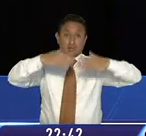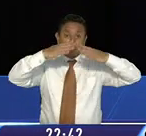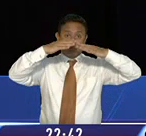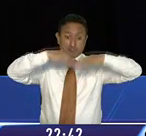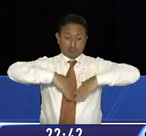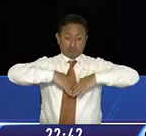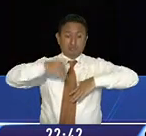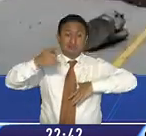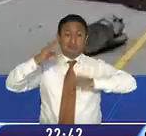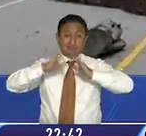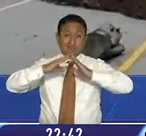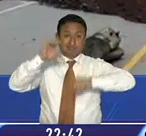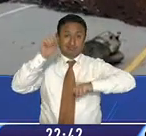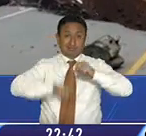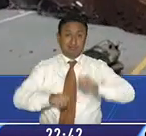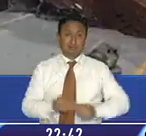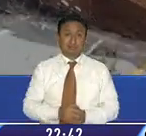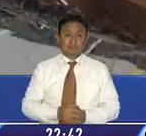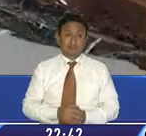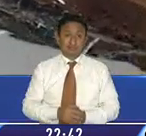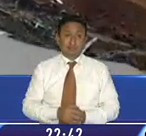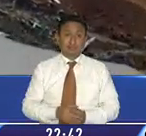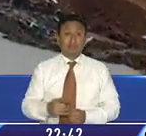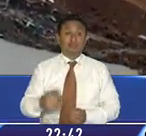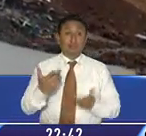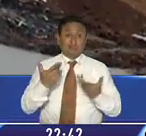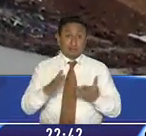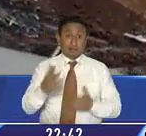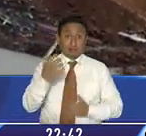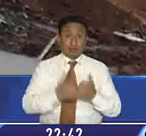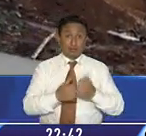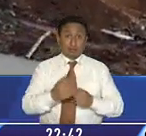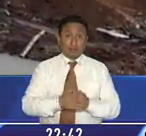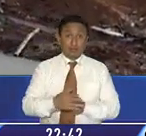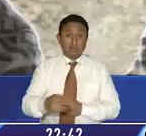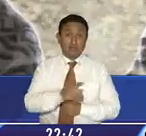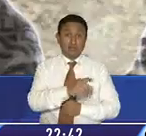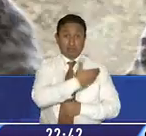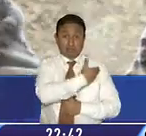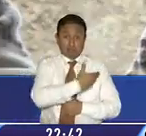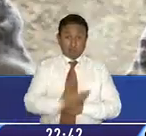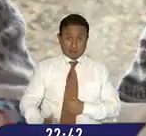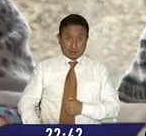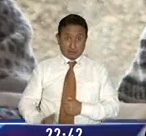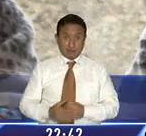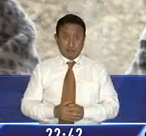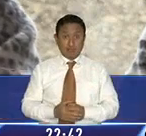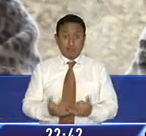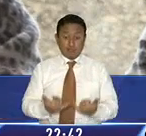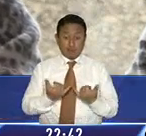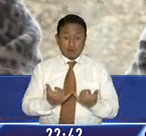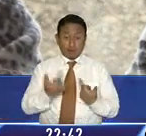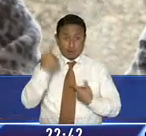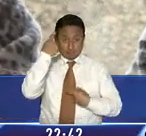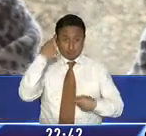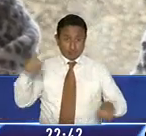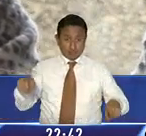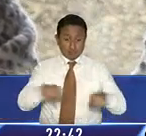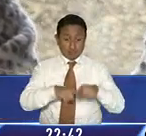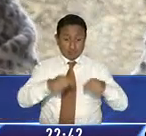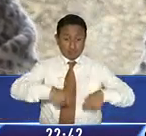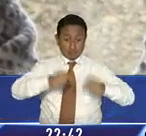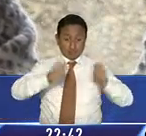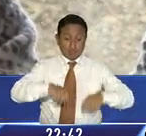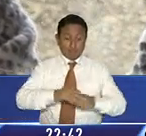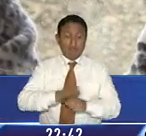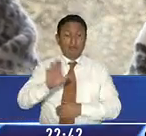destruyó varias viviendas. Tras la tragedia, el mandatario trae buenas noticias. Hoy suscribimos un convenio con el GAT de